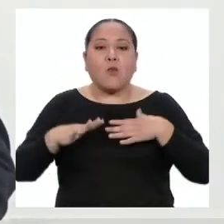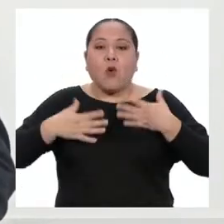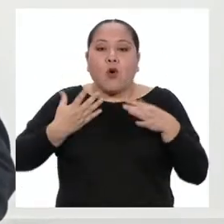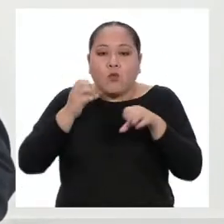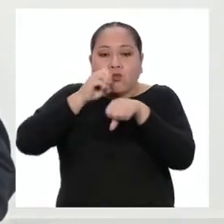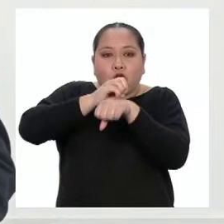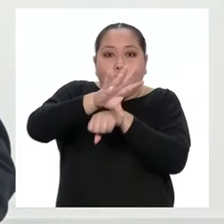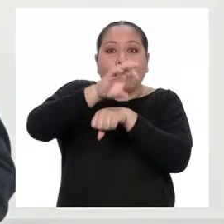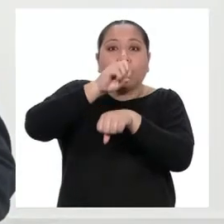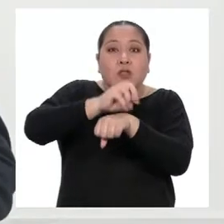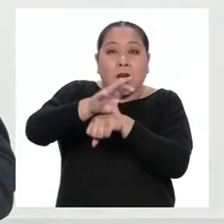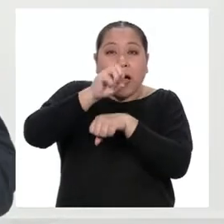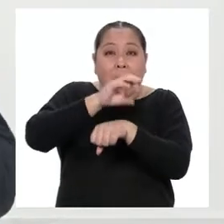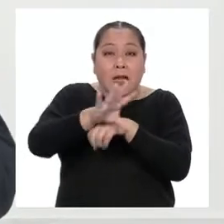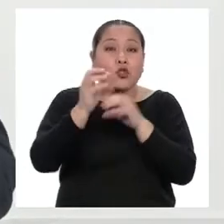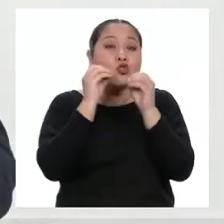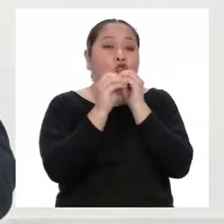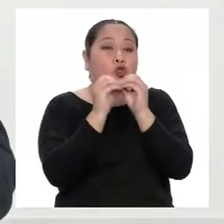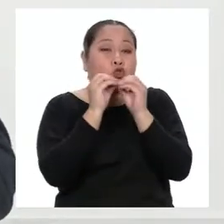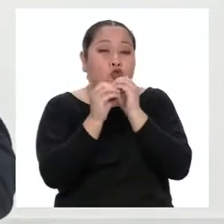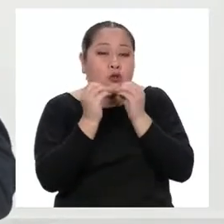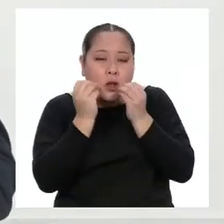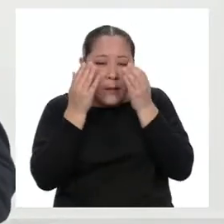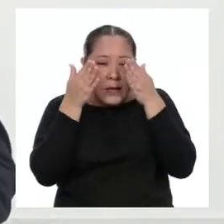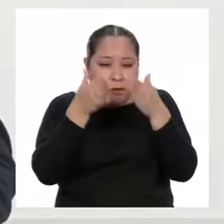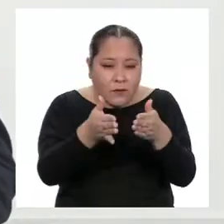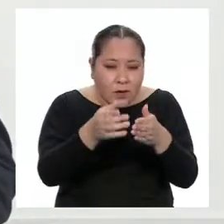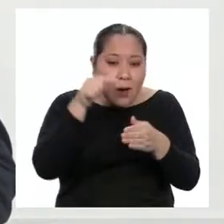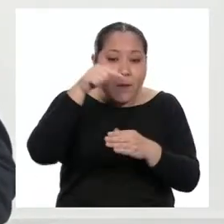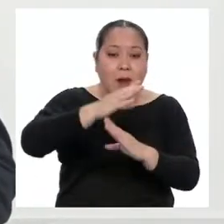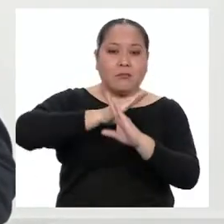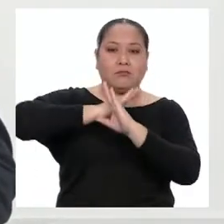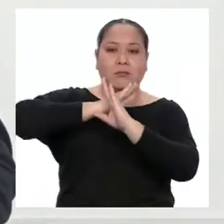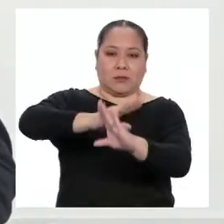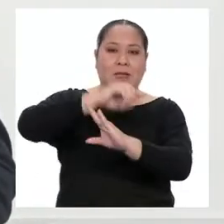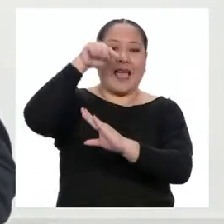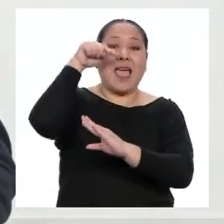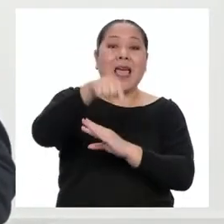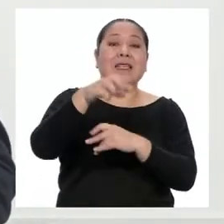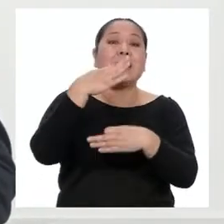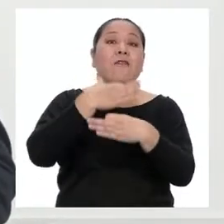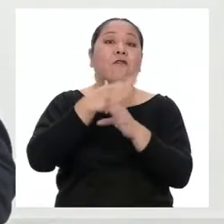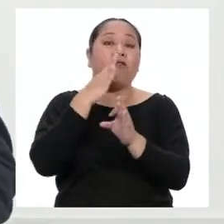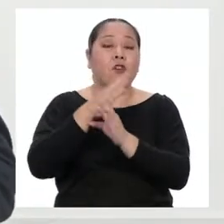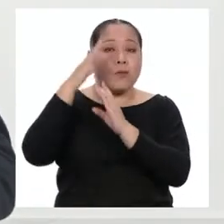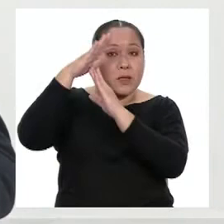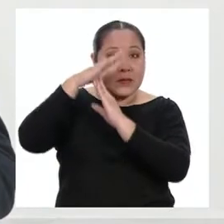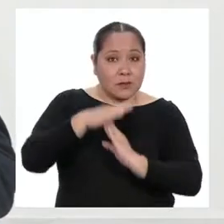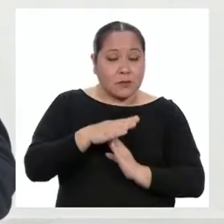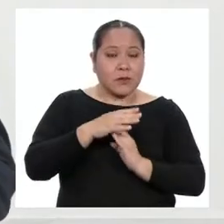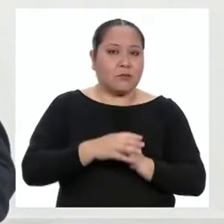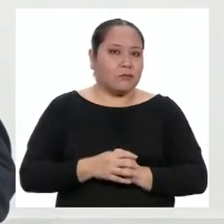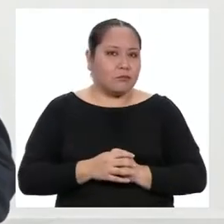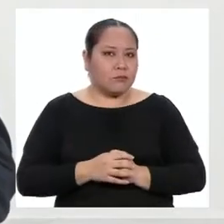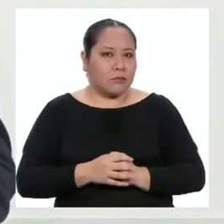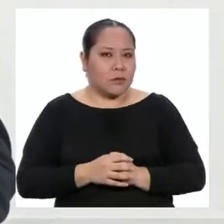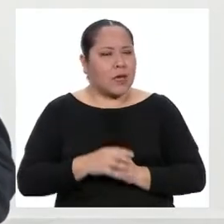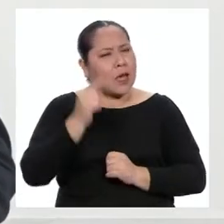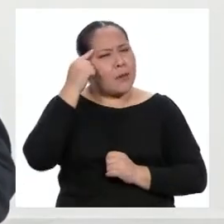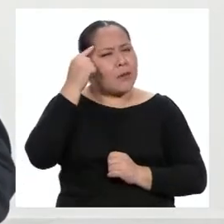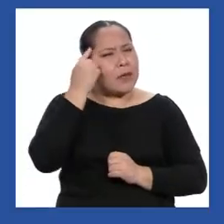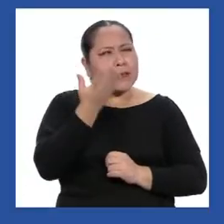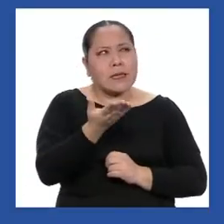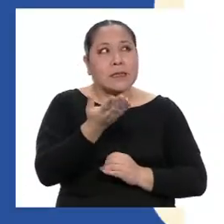acciones específicas para frenar especialmente ese tipo de discriminación. ¿Qué te parece si